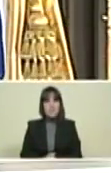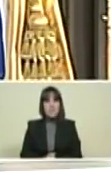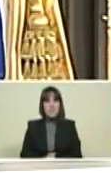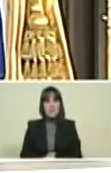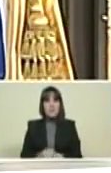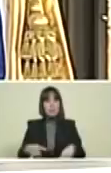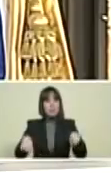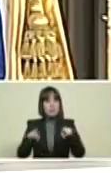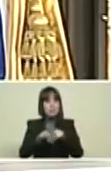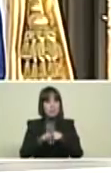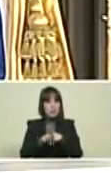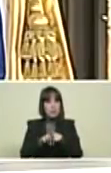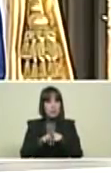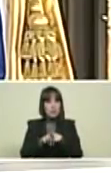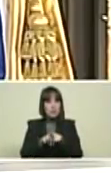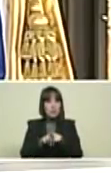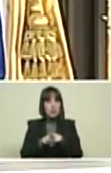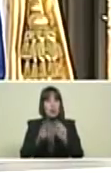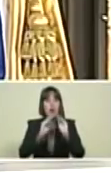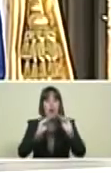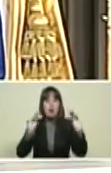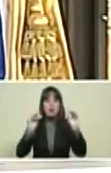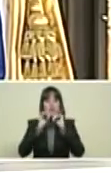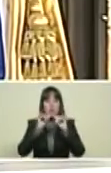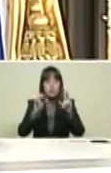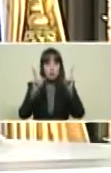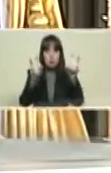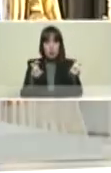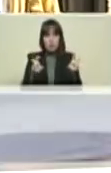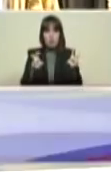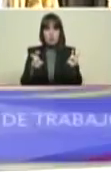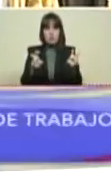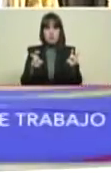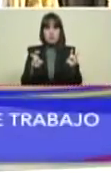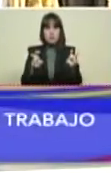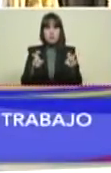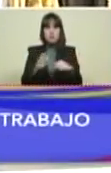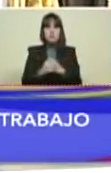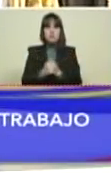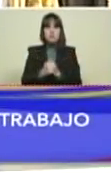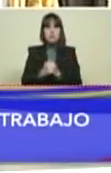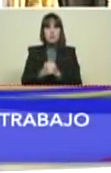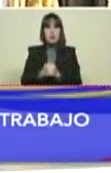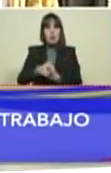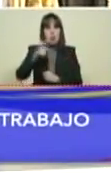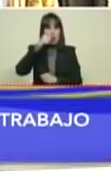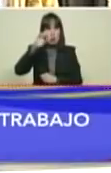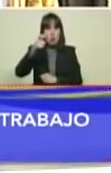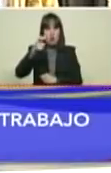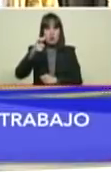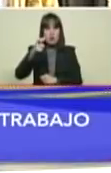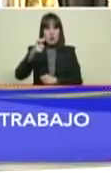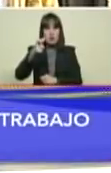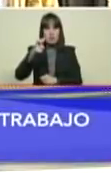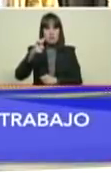Igualmente, anuncio el establecimiento de la Guardia Patrimonial Escolar